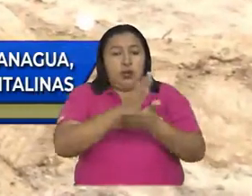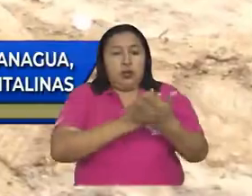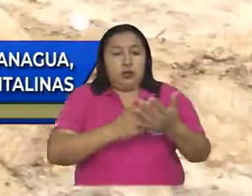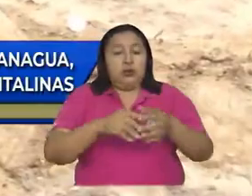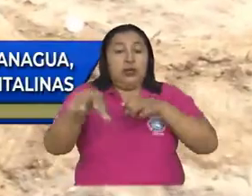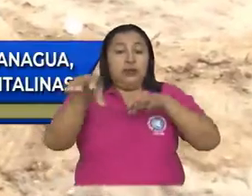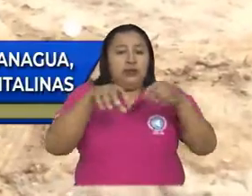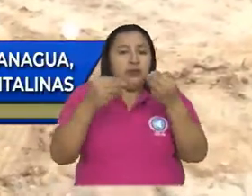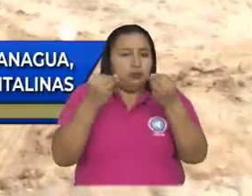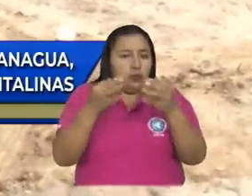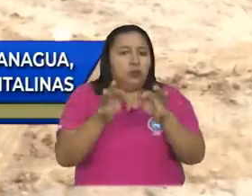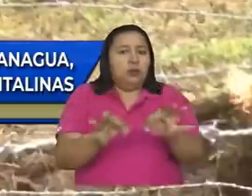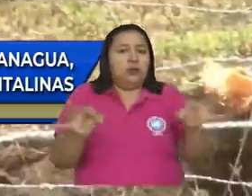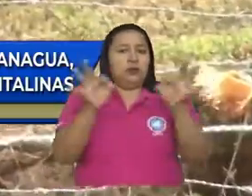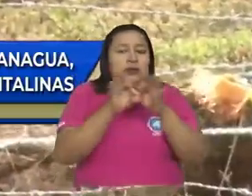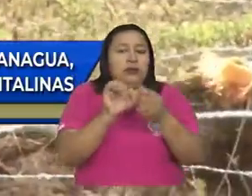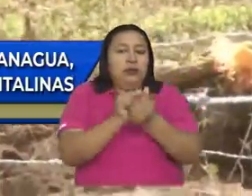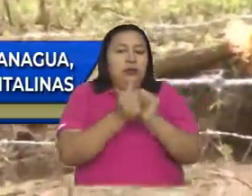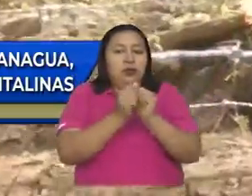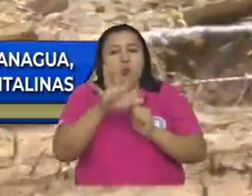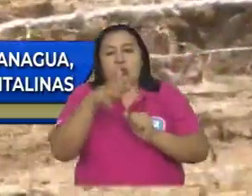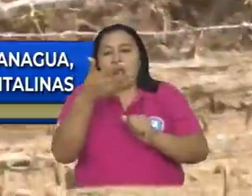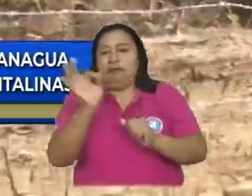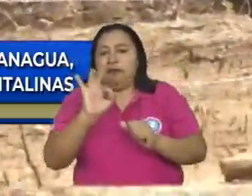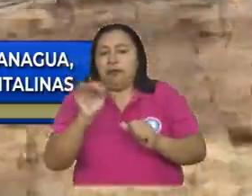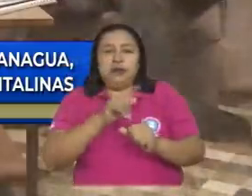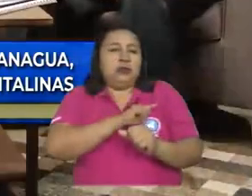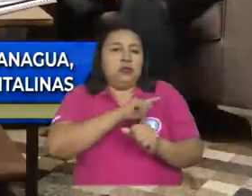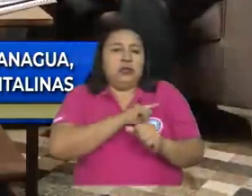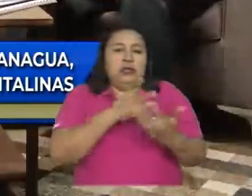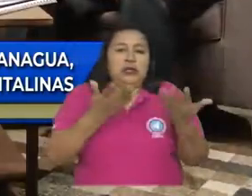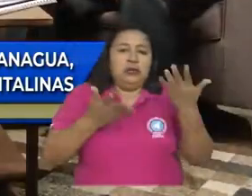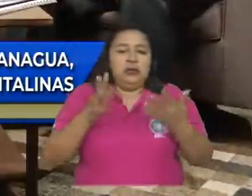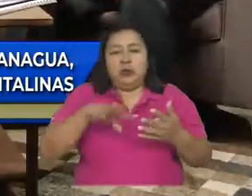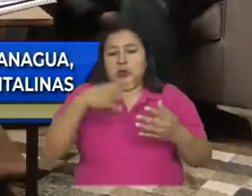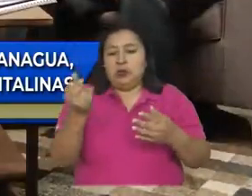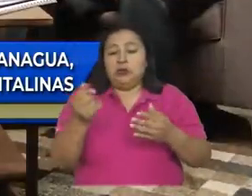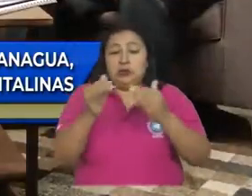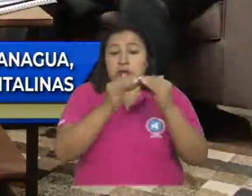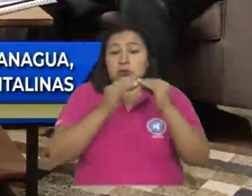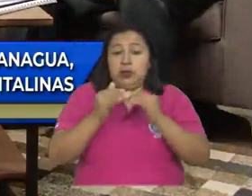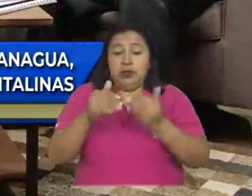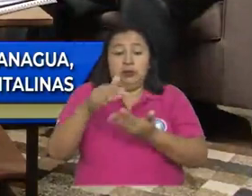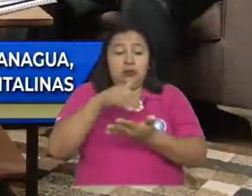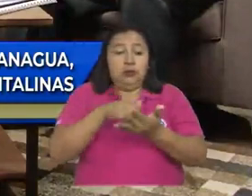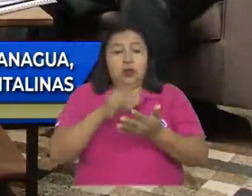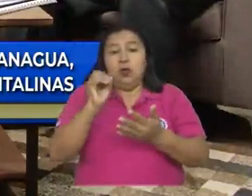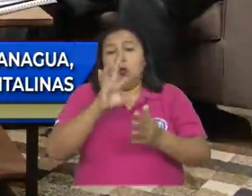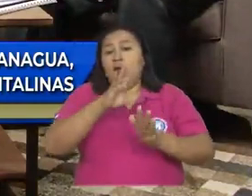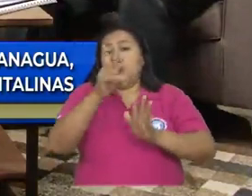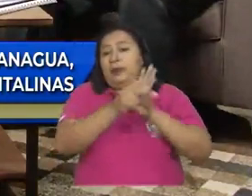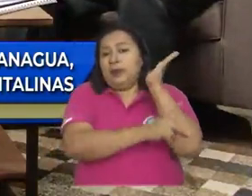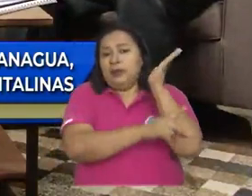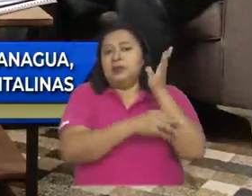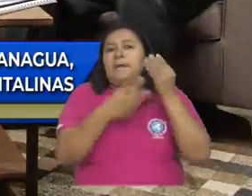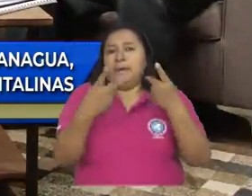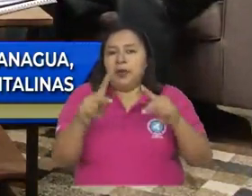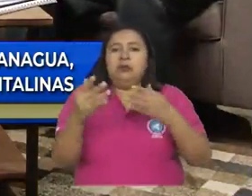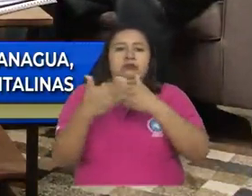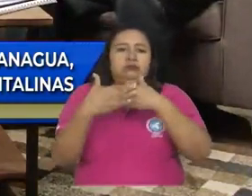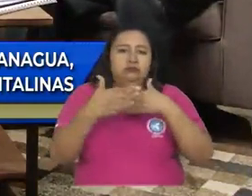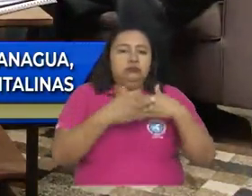bastante importantes, deportes alternativos que tal vez no tienen espacio en otras capitales o algunos otros países, pero que son muy demandados en